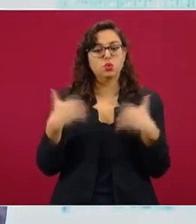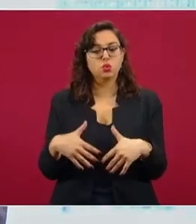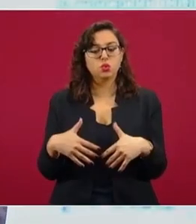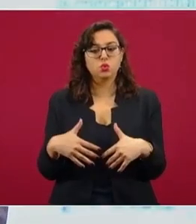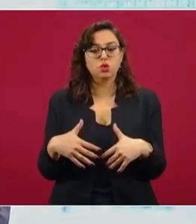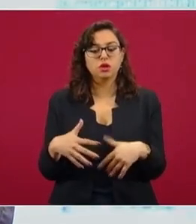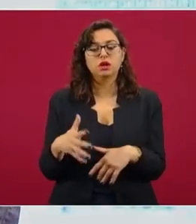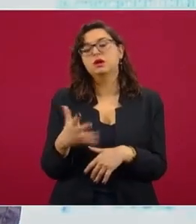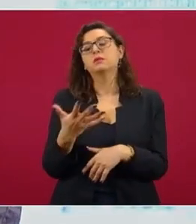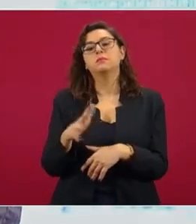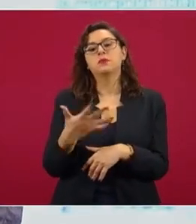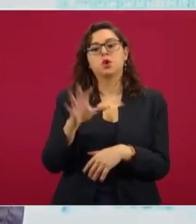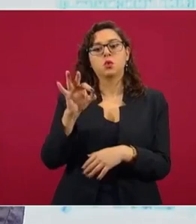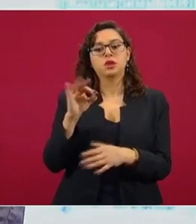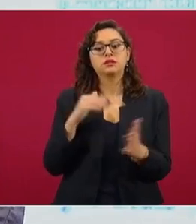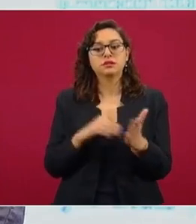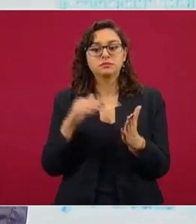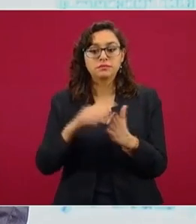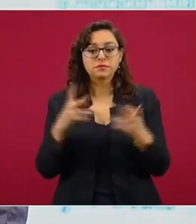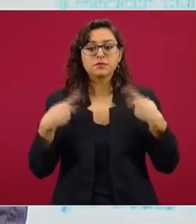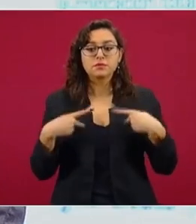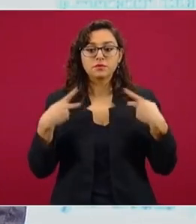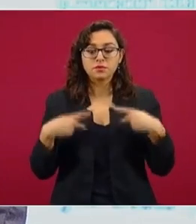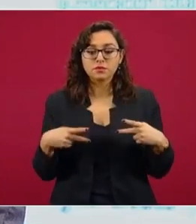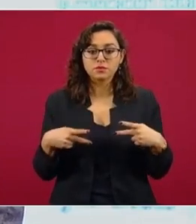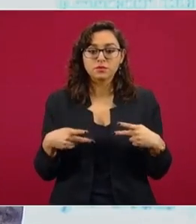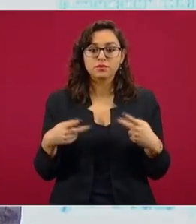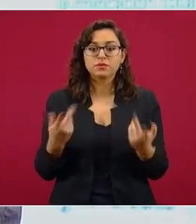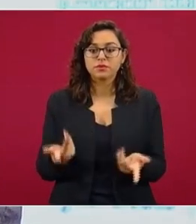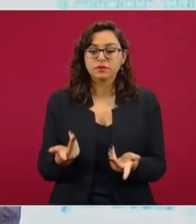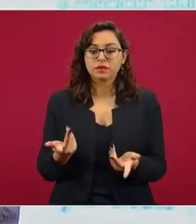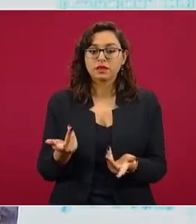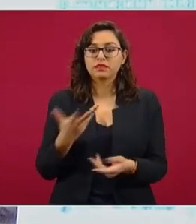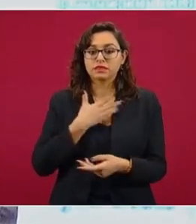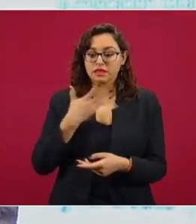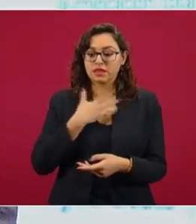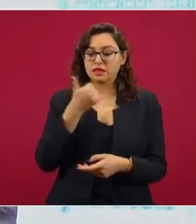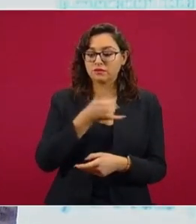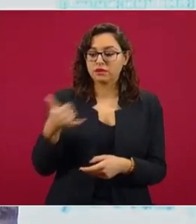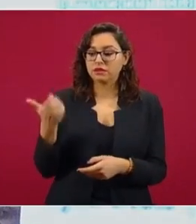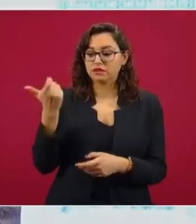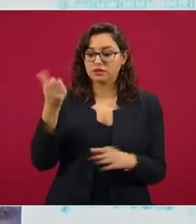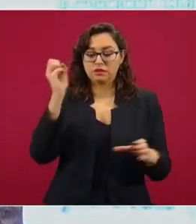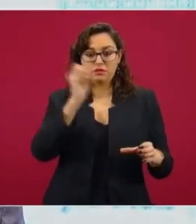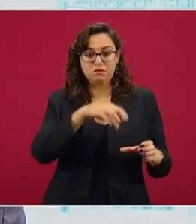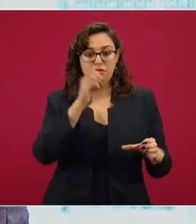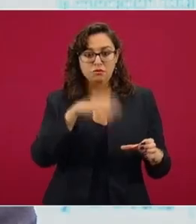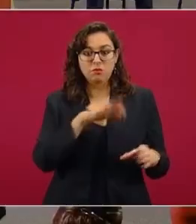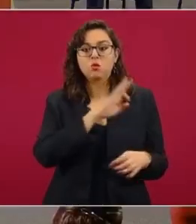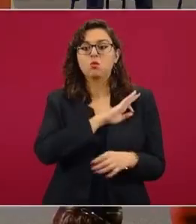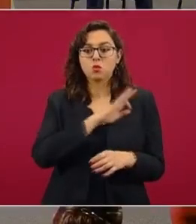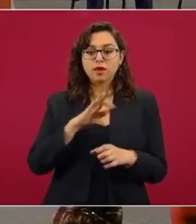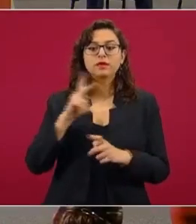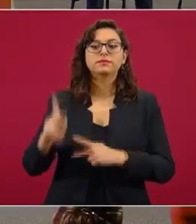alrededor de 40 millones de personas que hoy tienen depósitos constituidos en Infonavit puedan acceder a